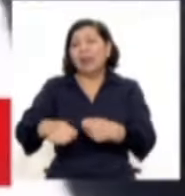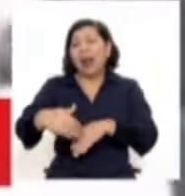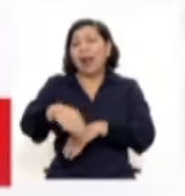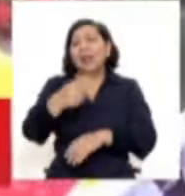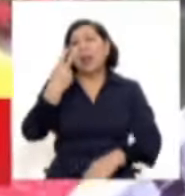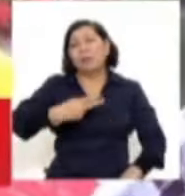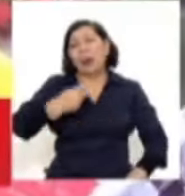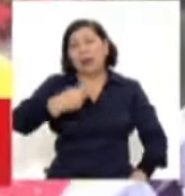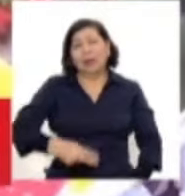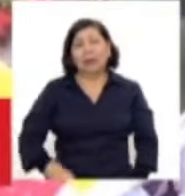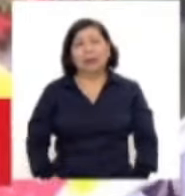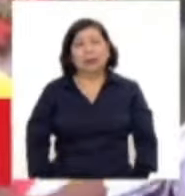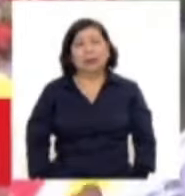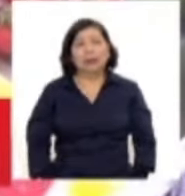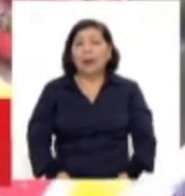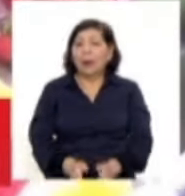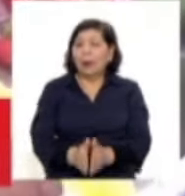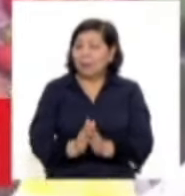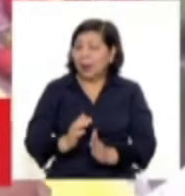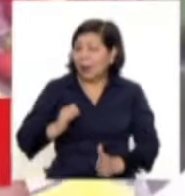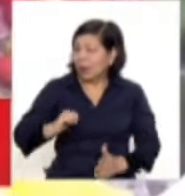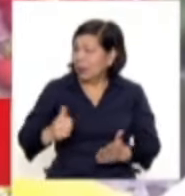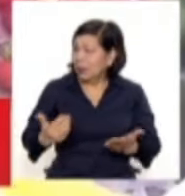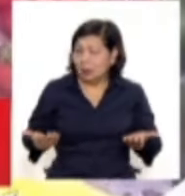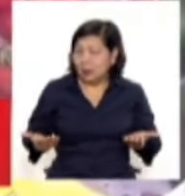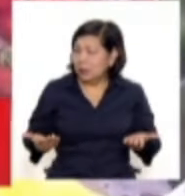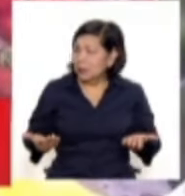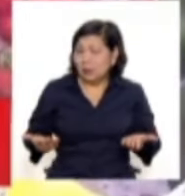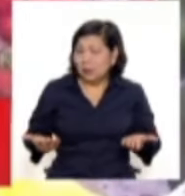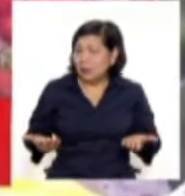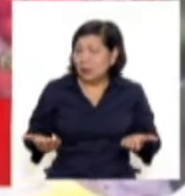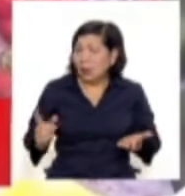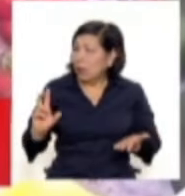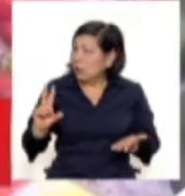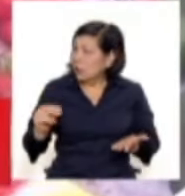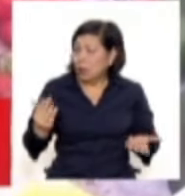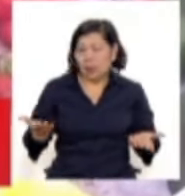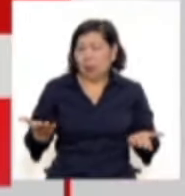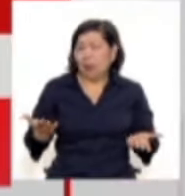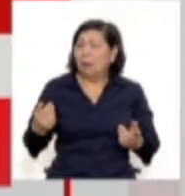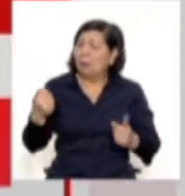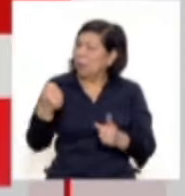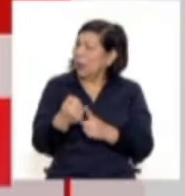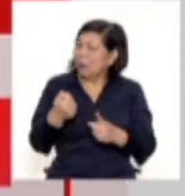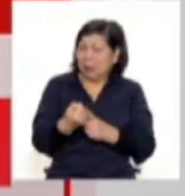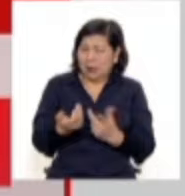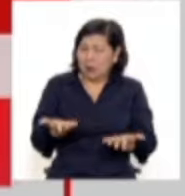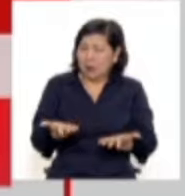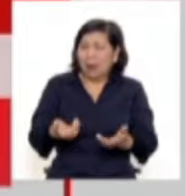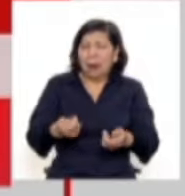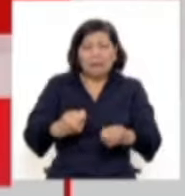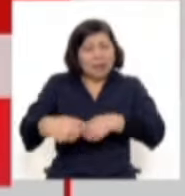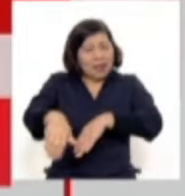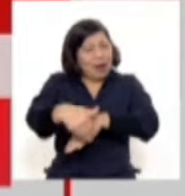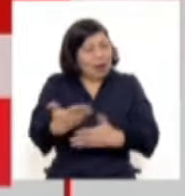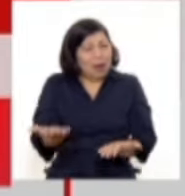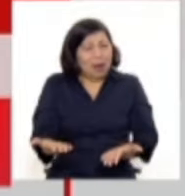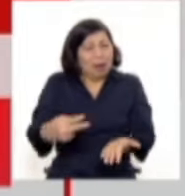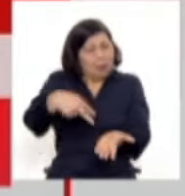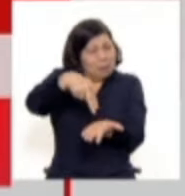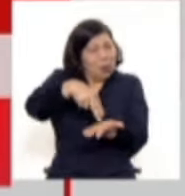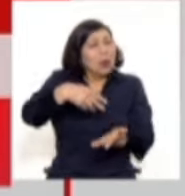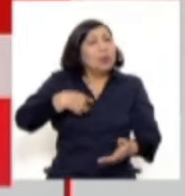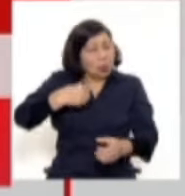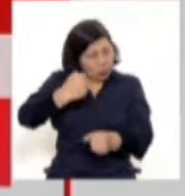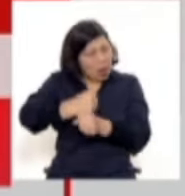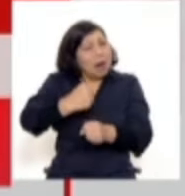informal. Lo único que se le pide al alcalde es que no haya agresiones, pues, con las personas ambulantes, ¿me entiendes? Que